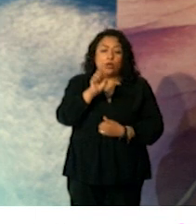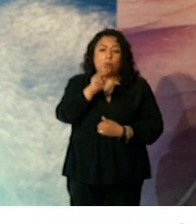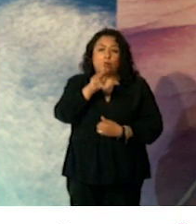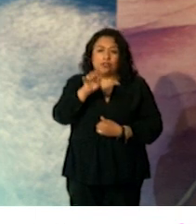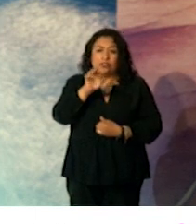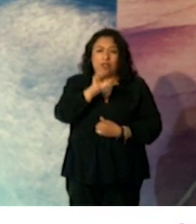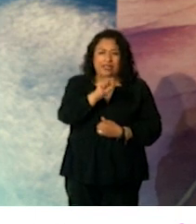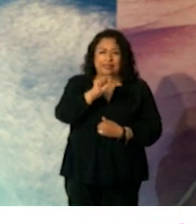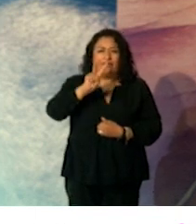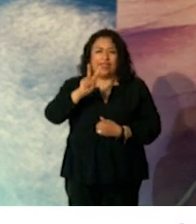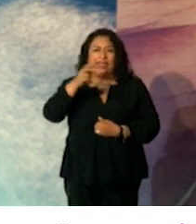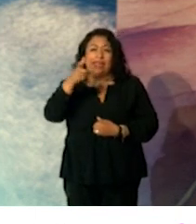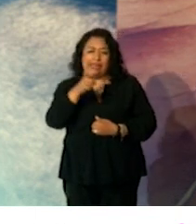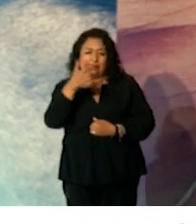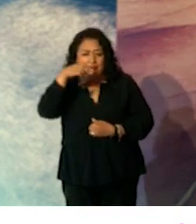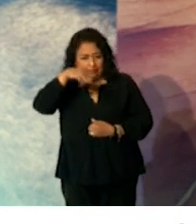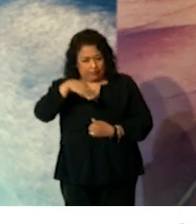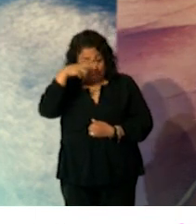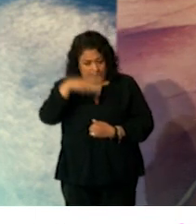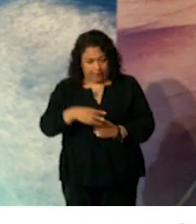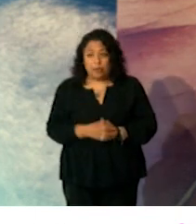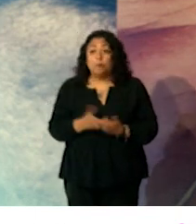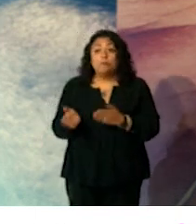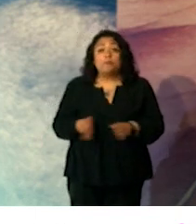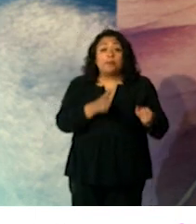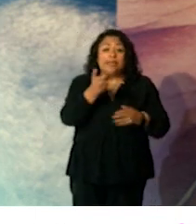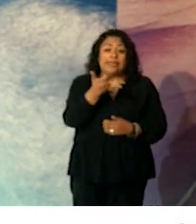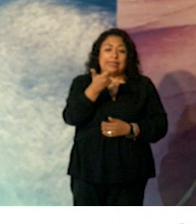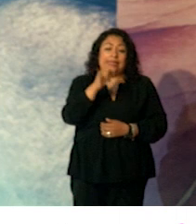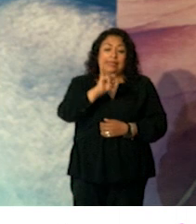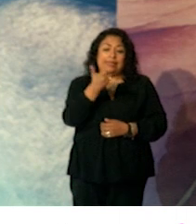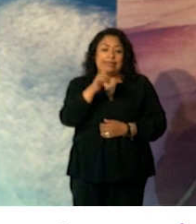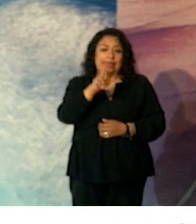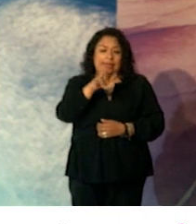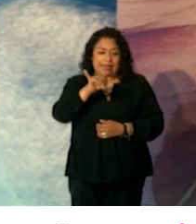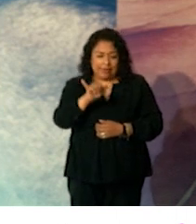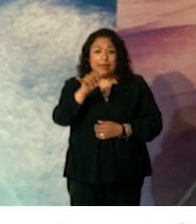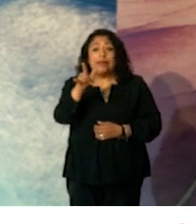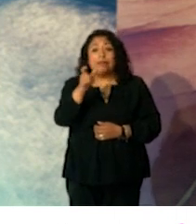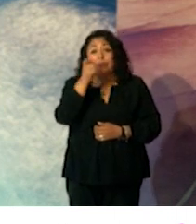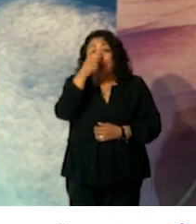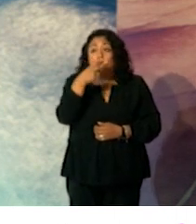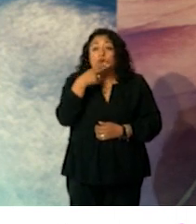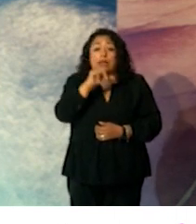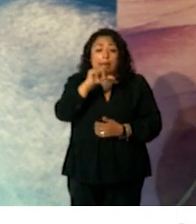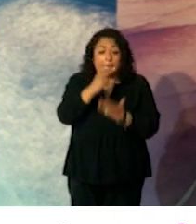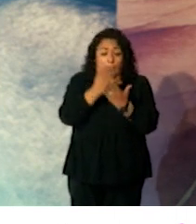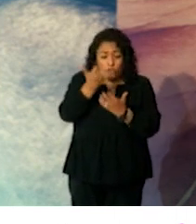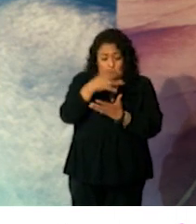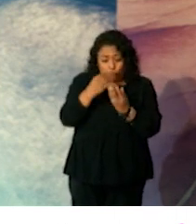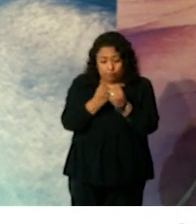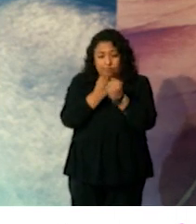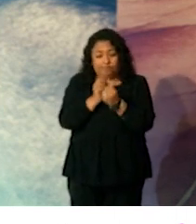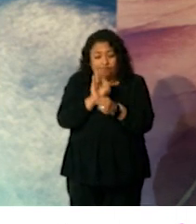de SBX México. Y vamos con Iyari Valderas Cruz, creador e implementador de proyectos sustentables